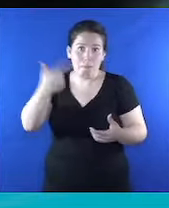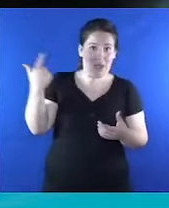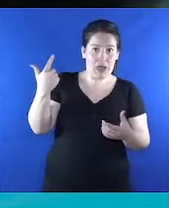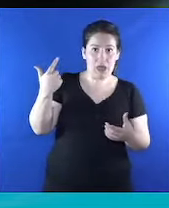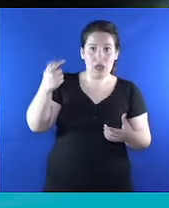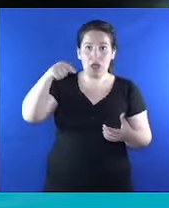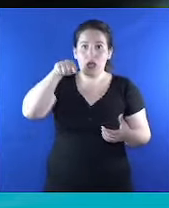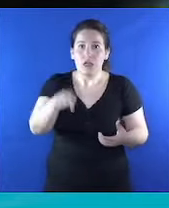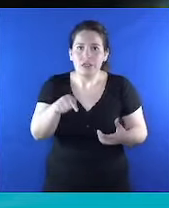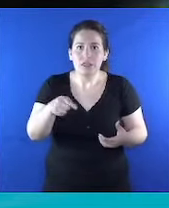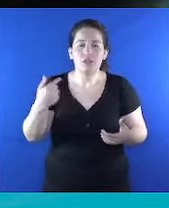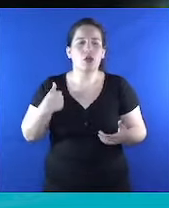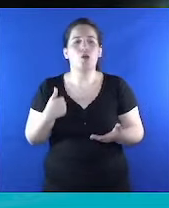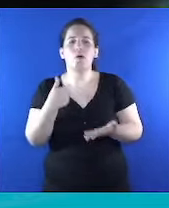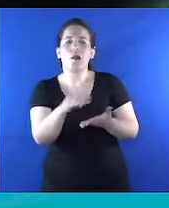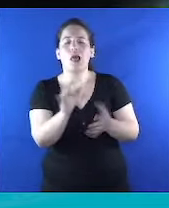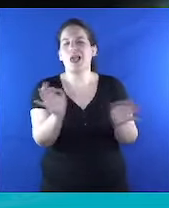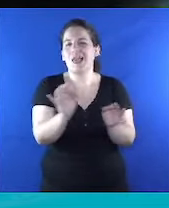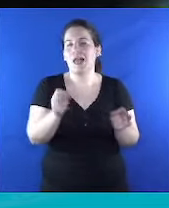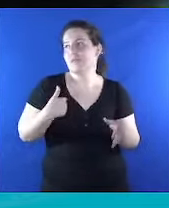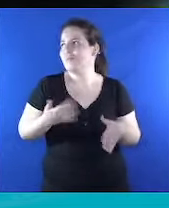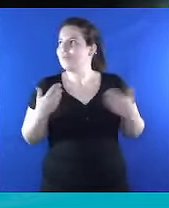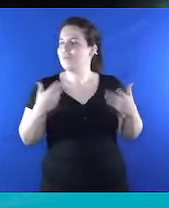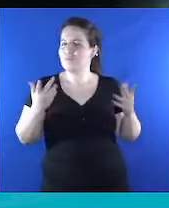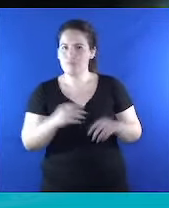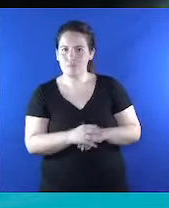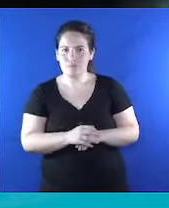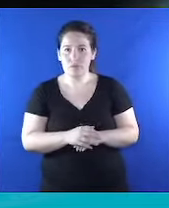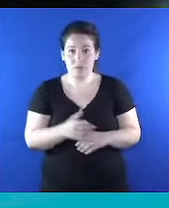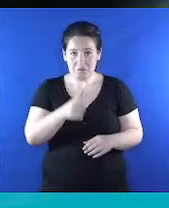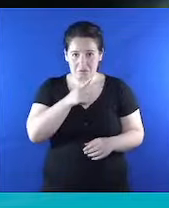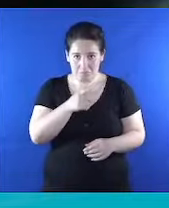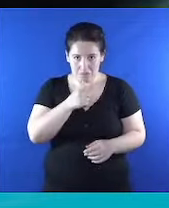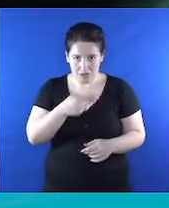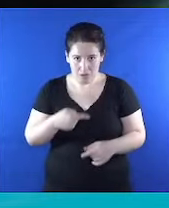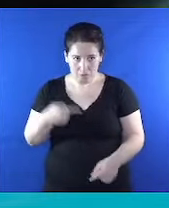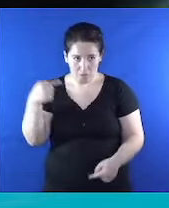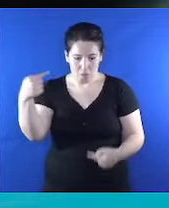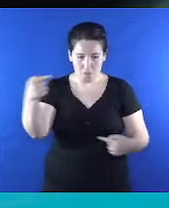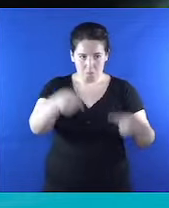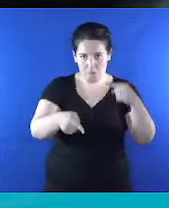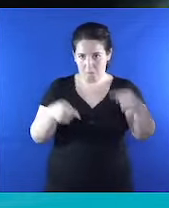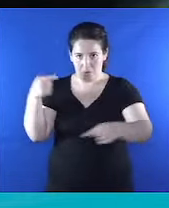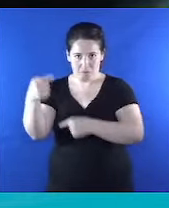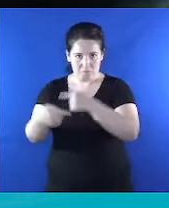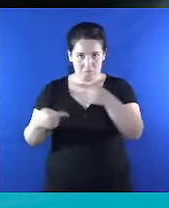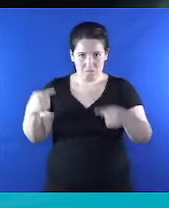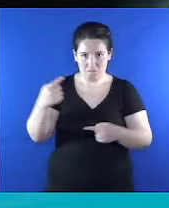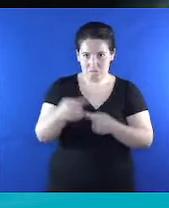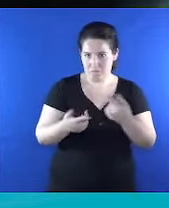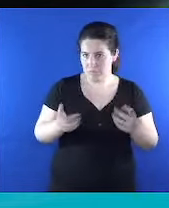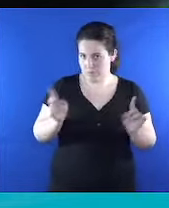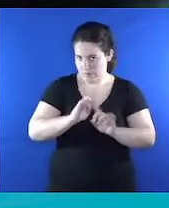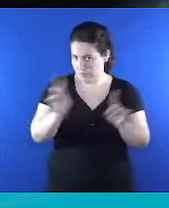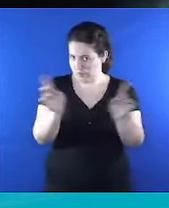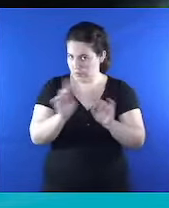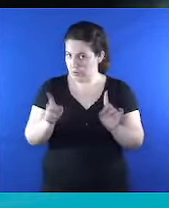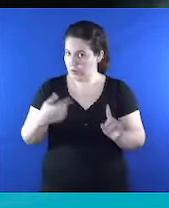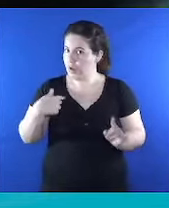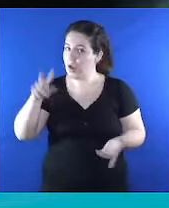bagori de No repudiar ese hecho me parece que no es para andar a a a la diputada González sino que es